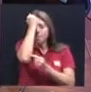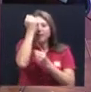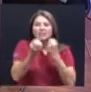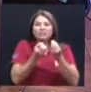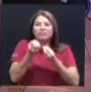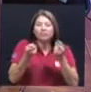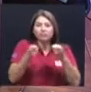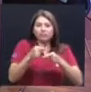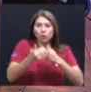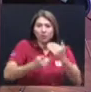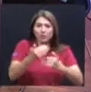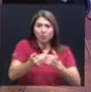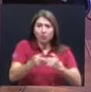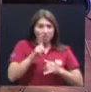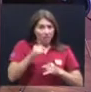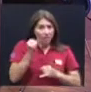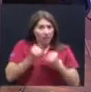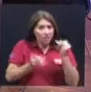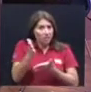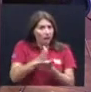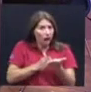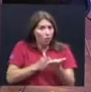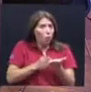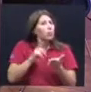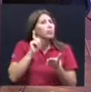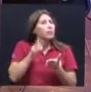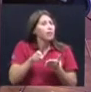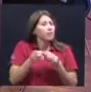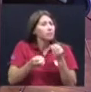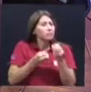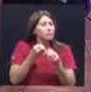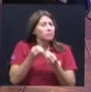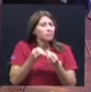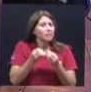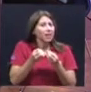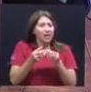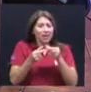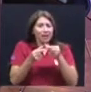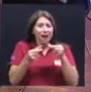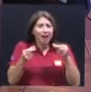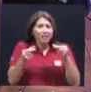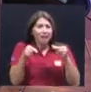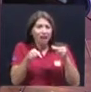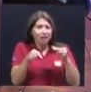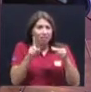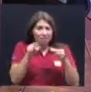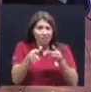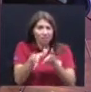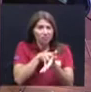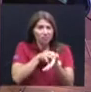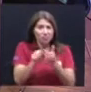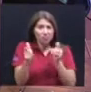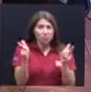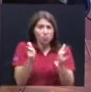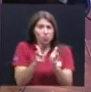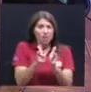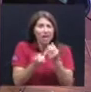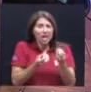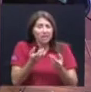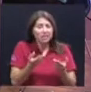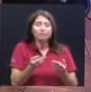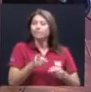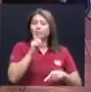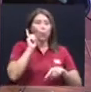tiene que agotarse algo es que tiene que exterminar gaza qué Qué es hasta dónde podríamos no puede ser no podemos